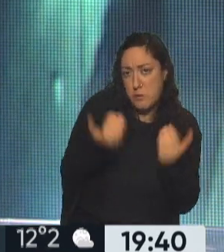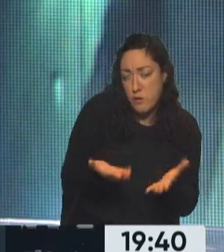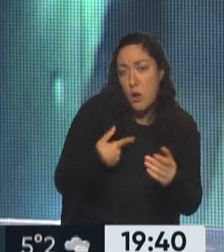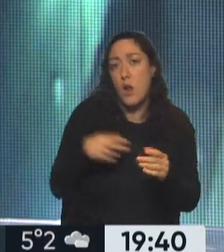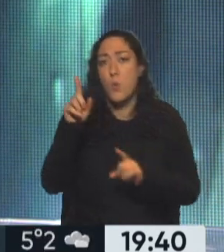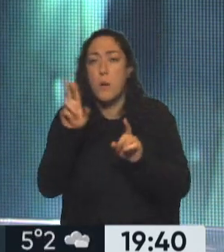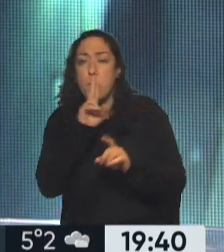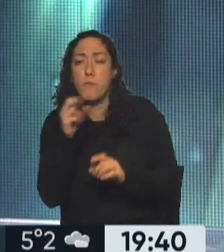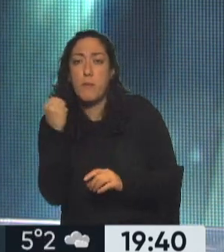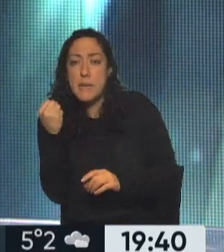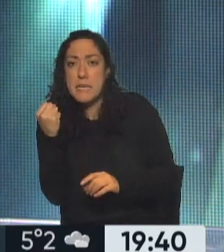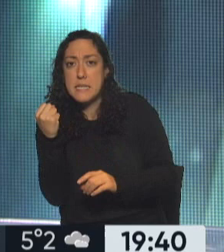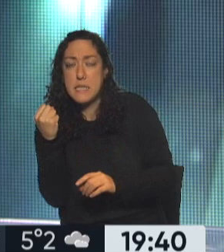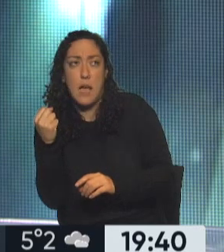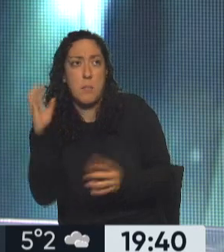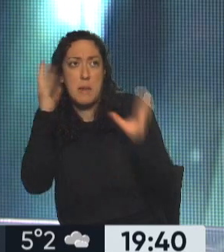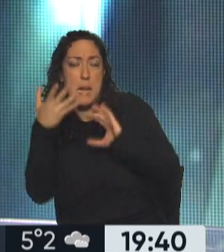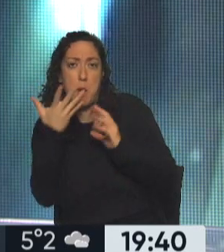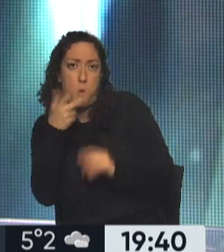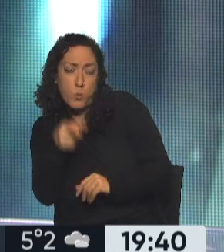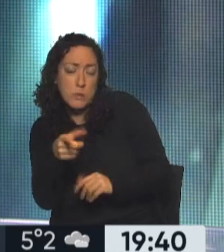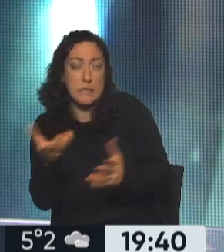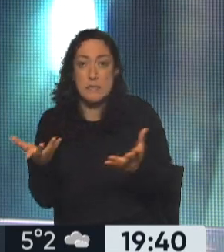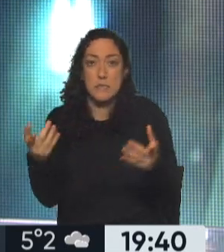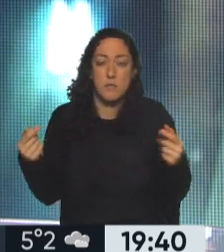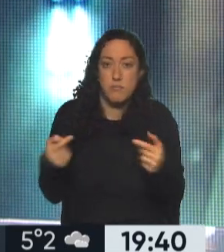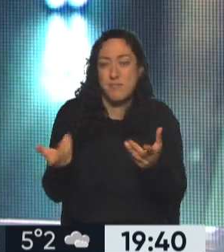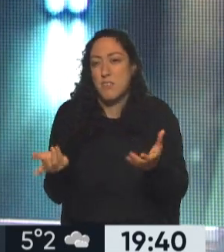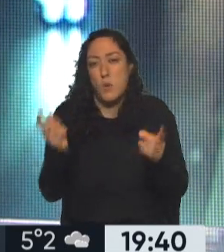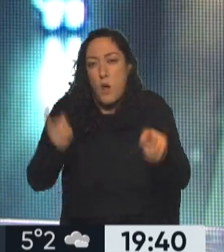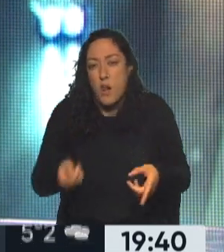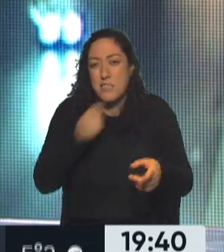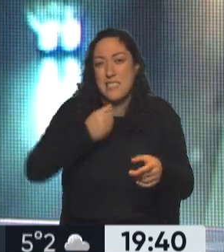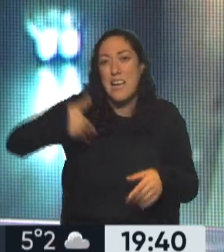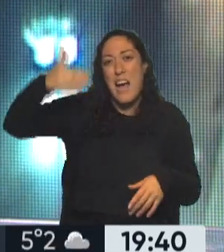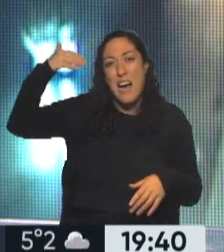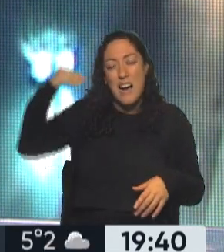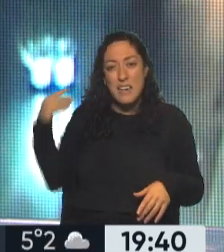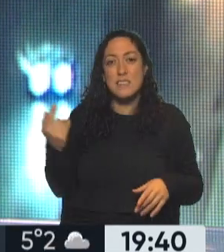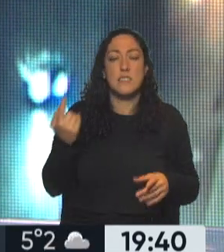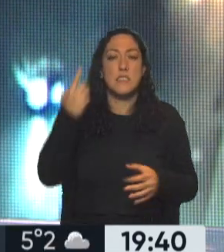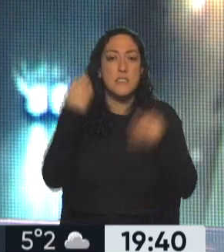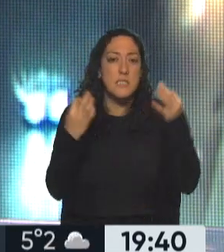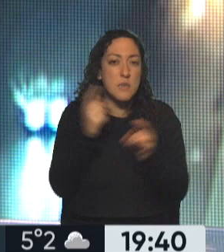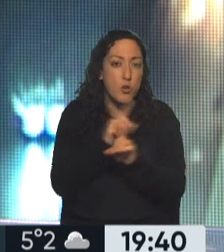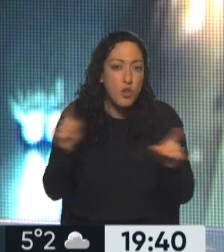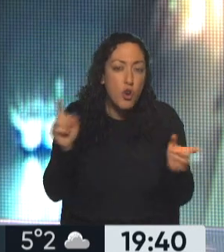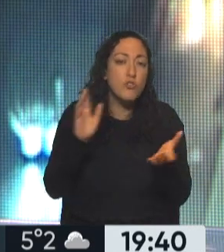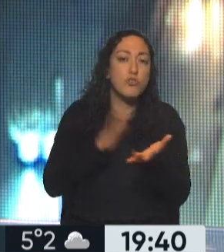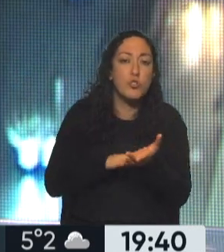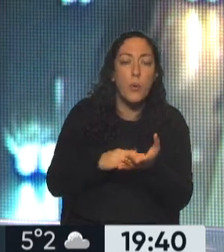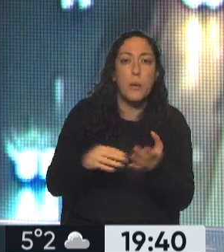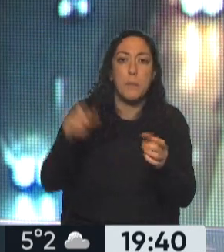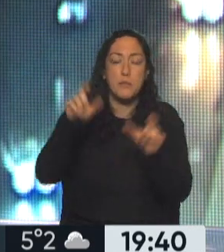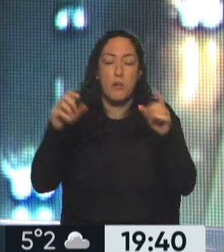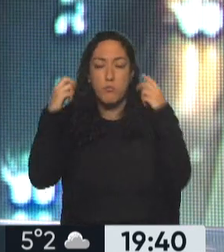apoyan a Milei. Digo, es más transversal. Pero efectivamente, si uno ve esos orígenes, en este caso de el segmento más radicalizado,